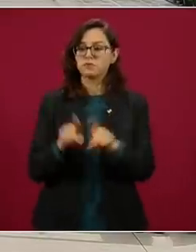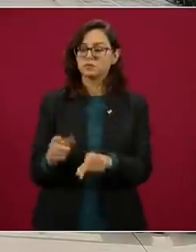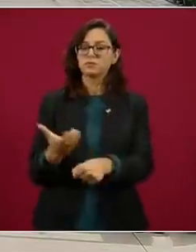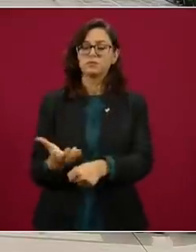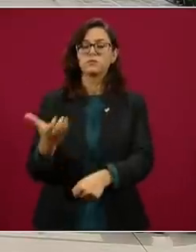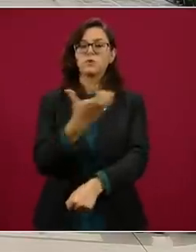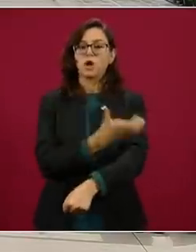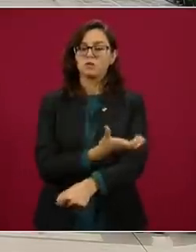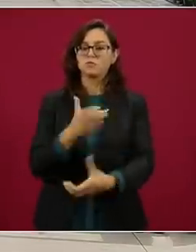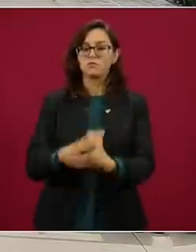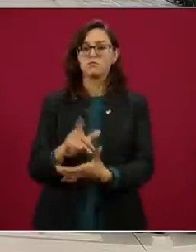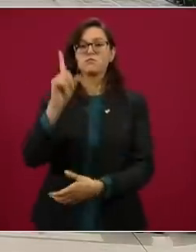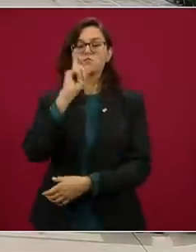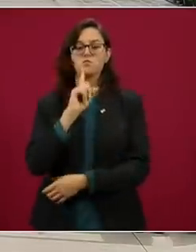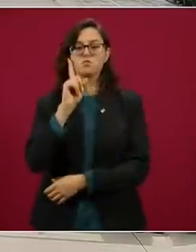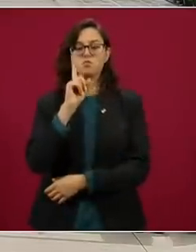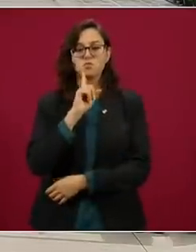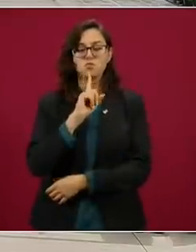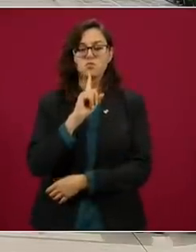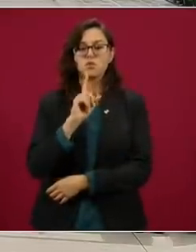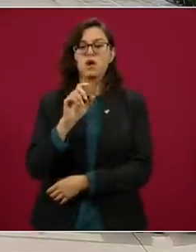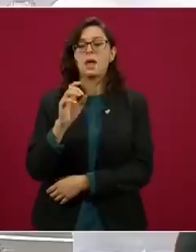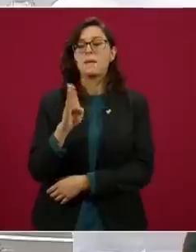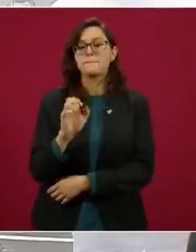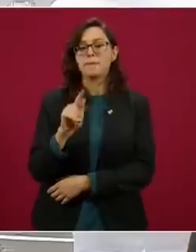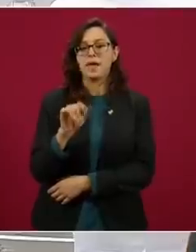beatriz gutiérrez muller